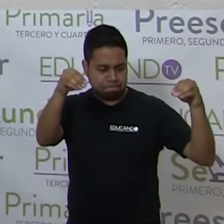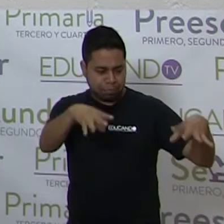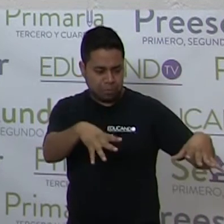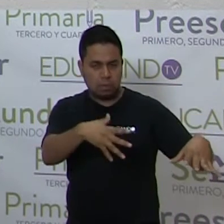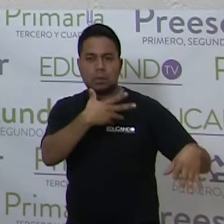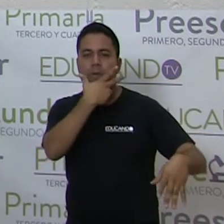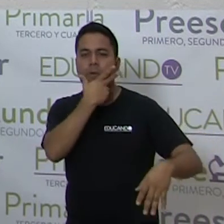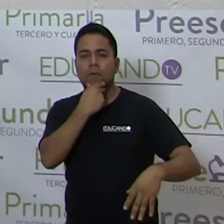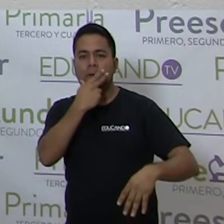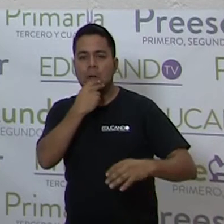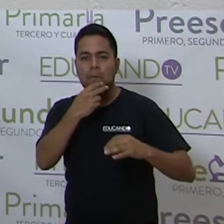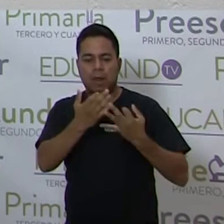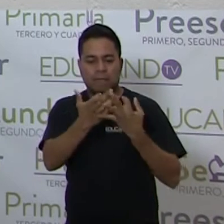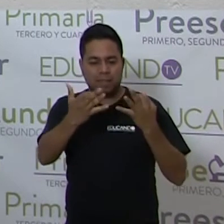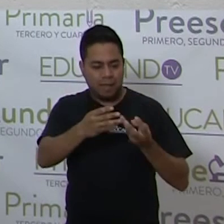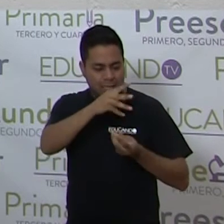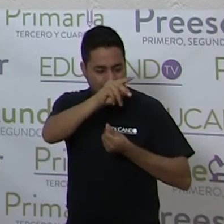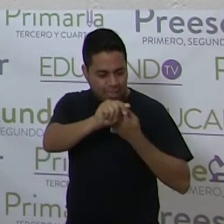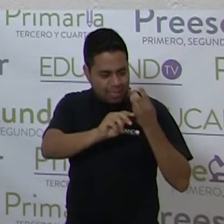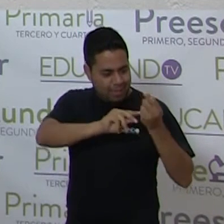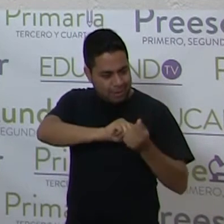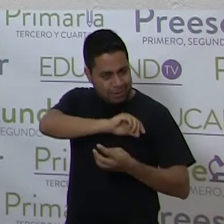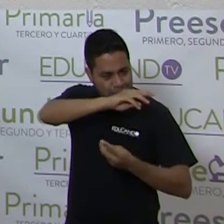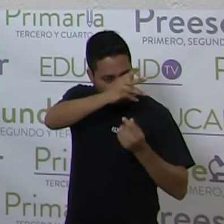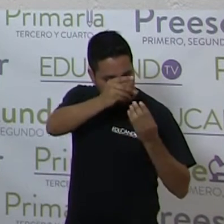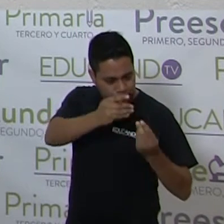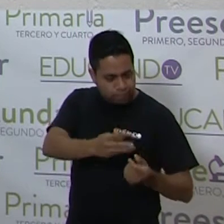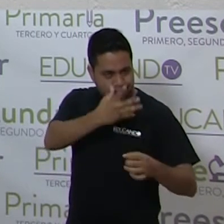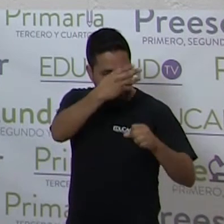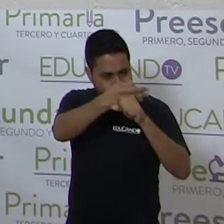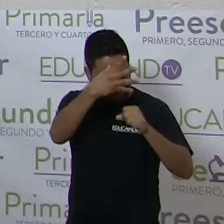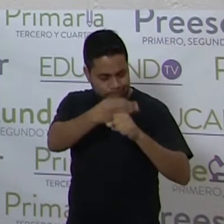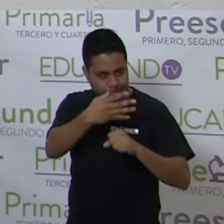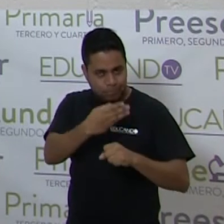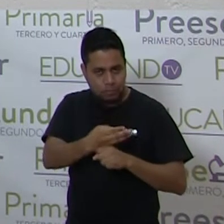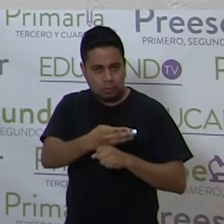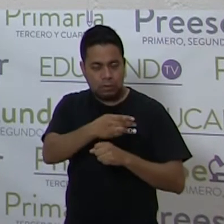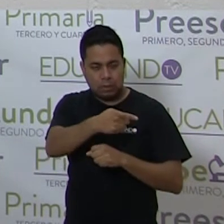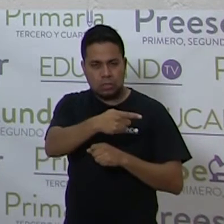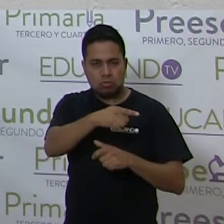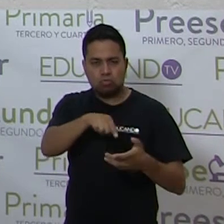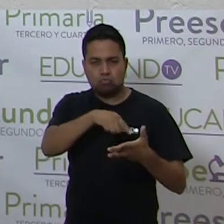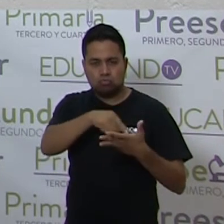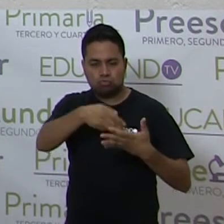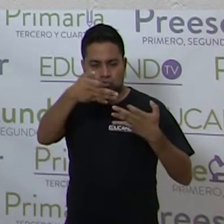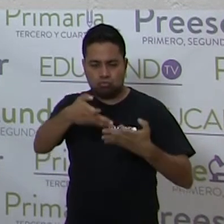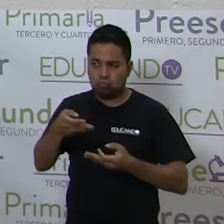hombres de barro. Ese mito es griego.